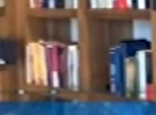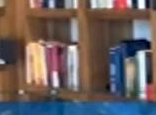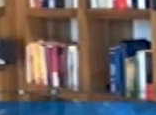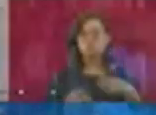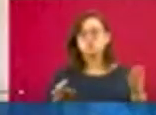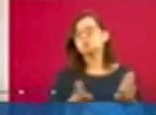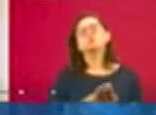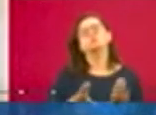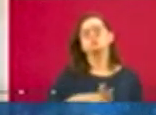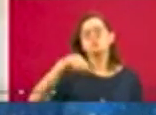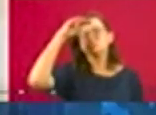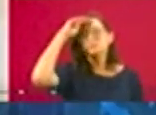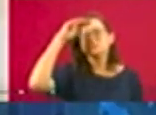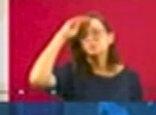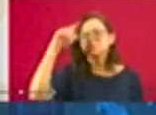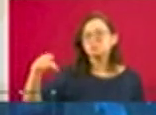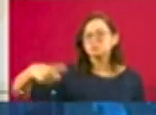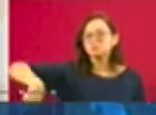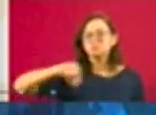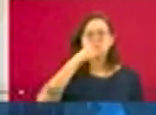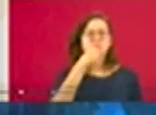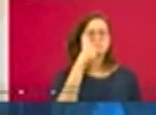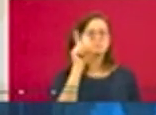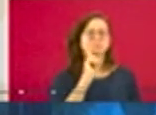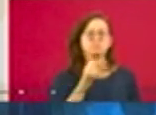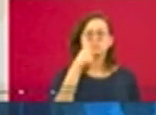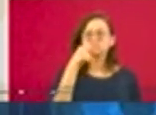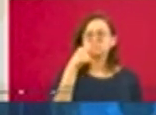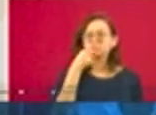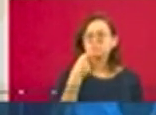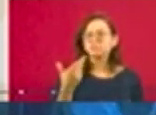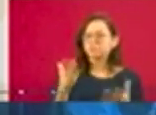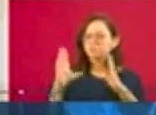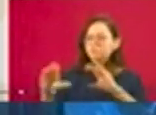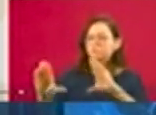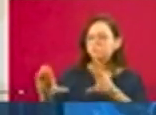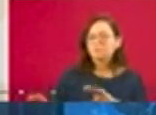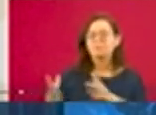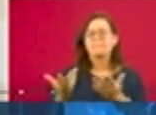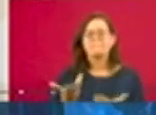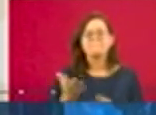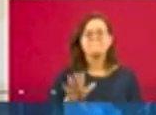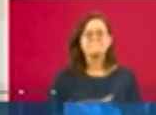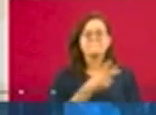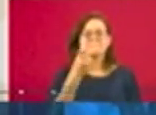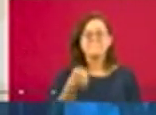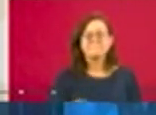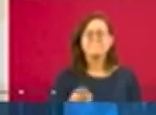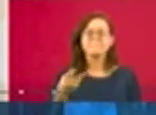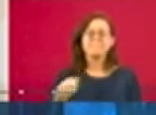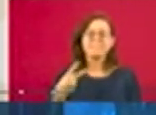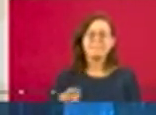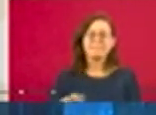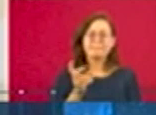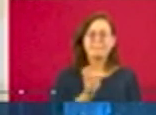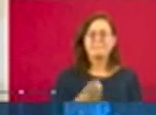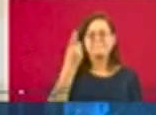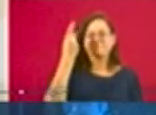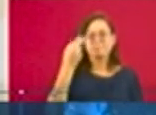cableros se han portado muy bien con este proyecto. De manera gratuita están